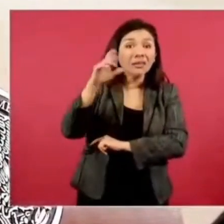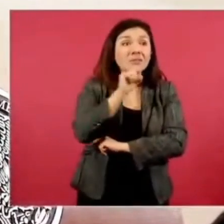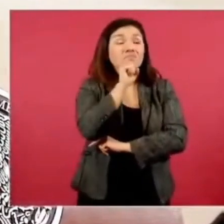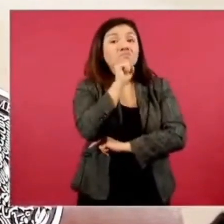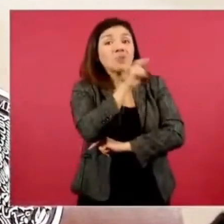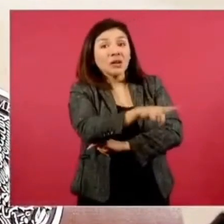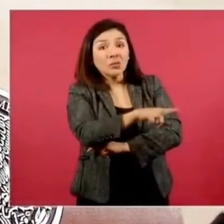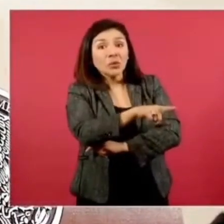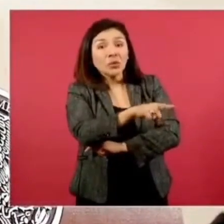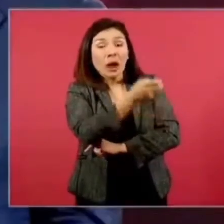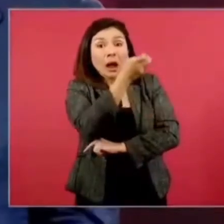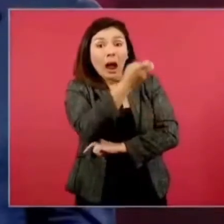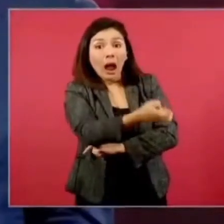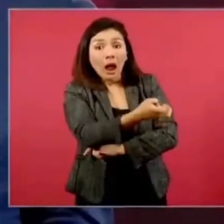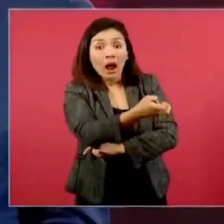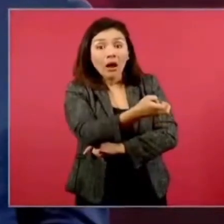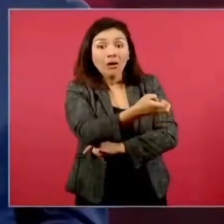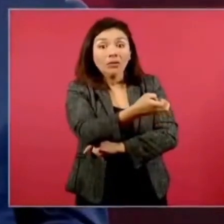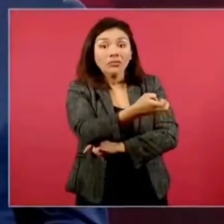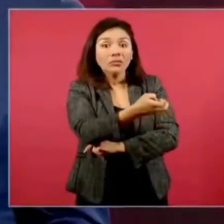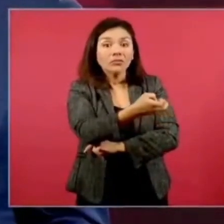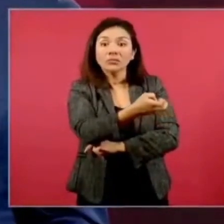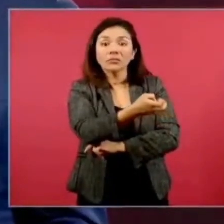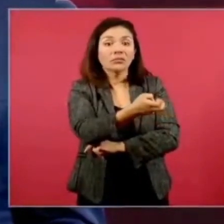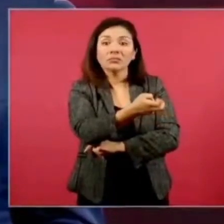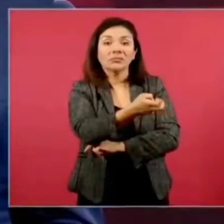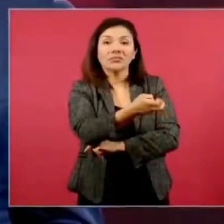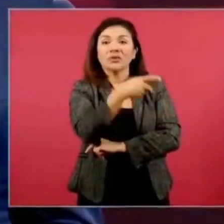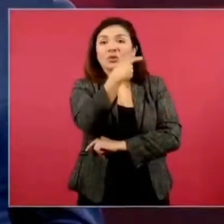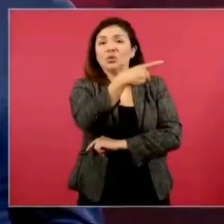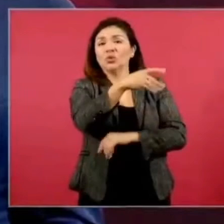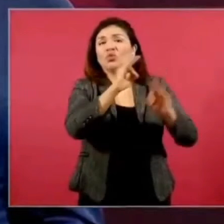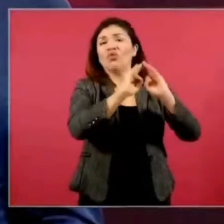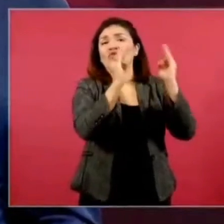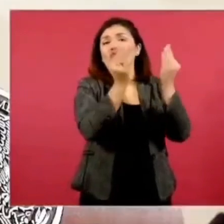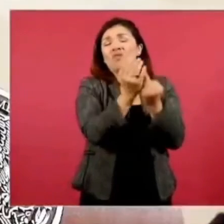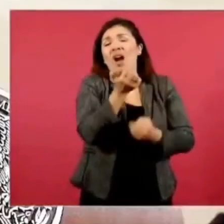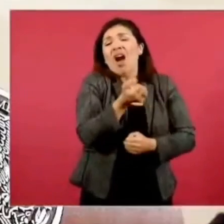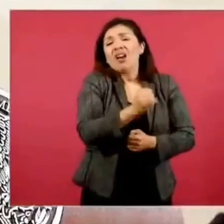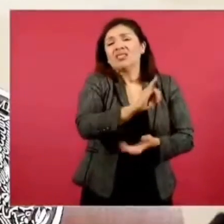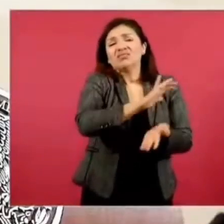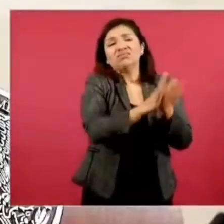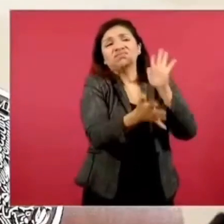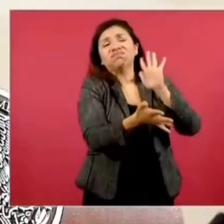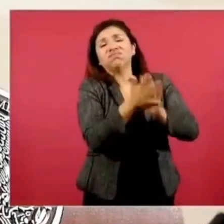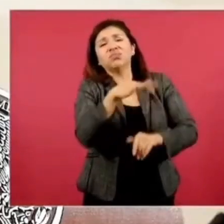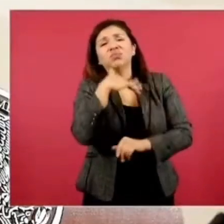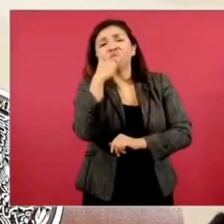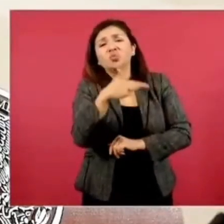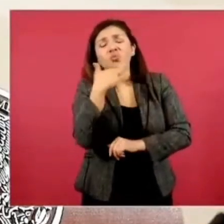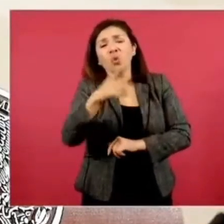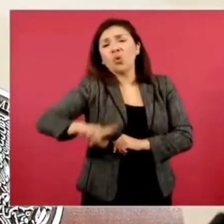ese modelo, ese estilo de gobierno.